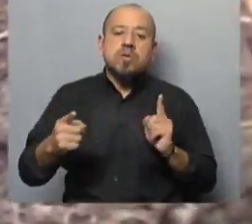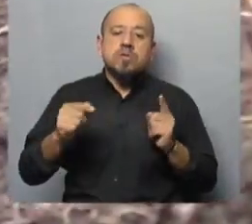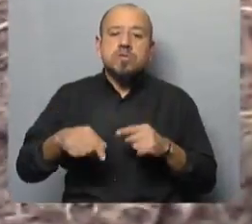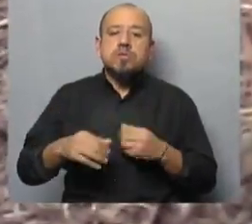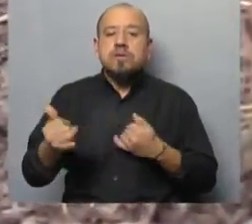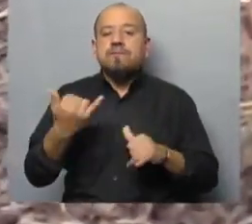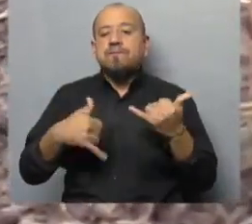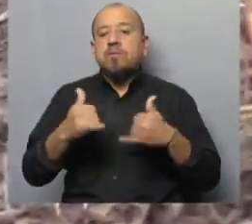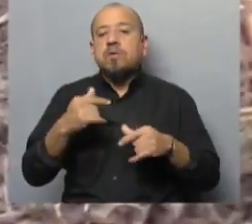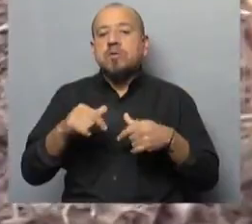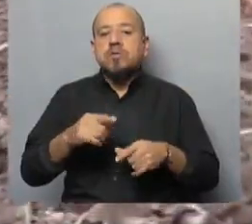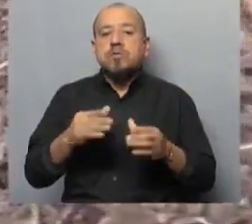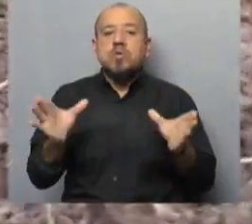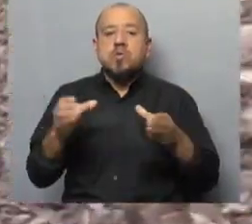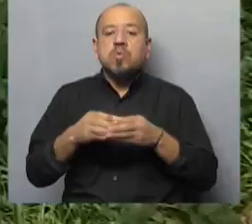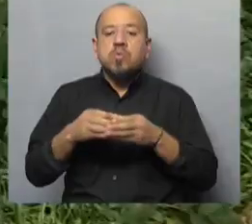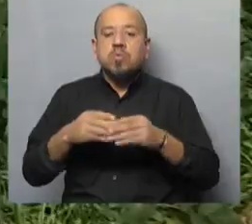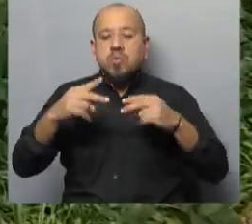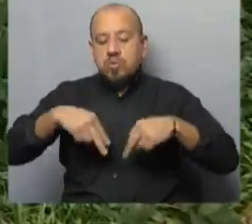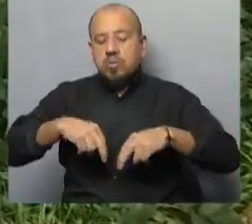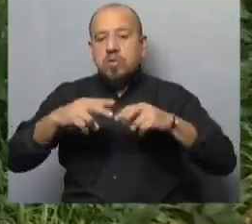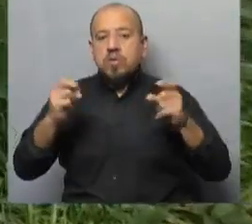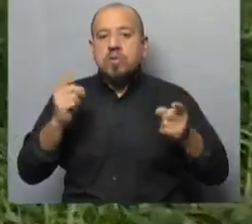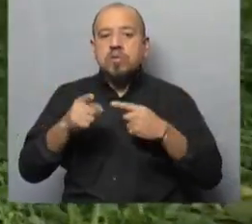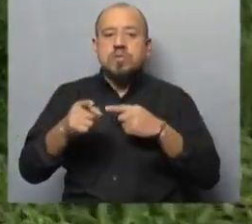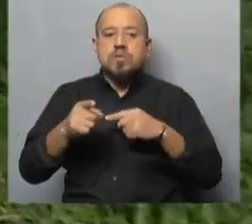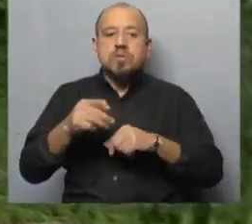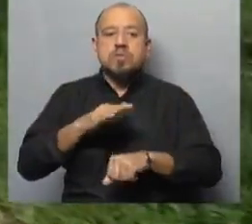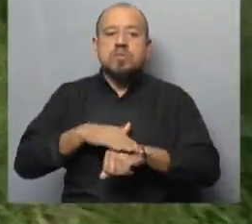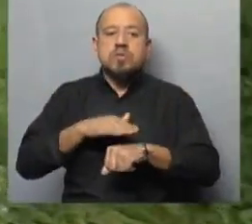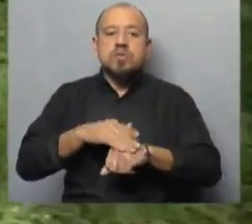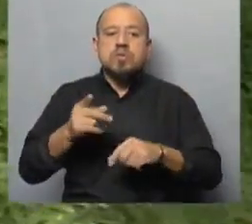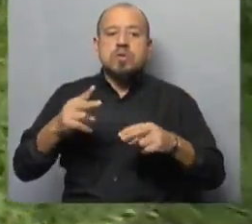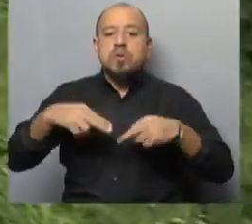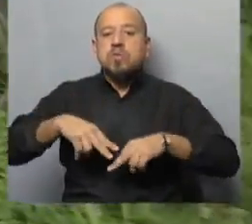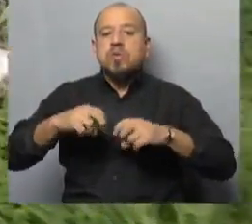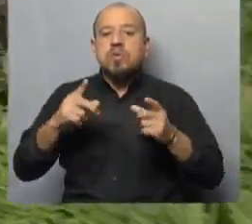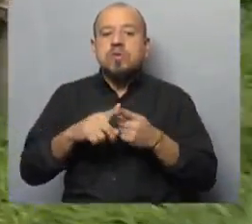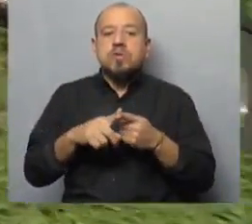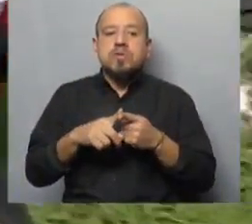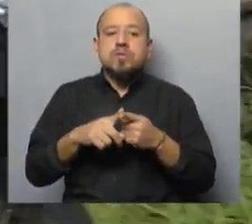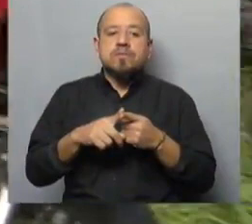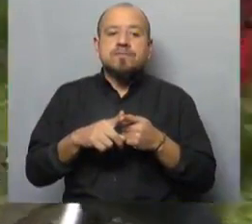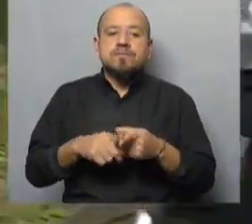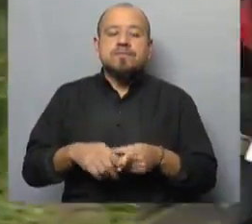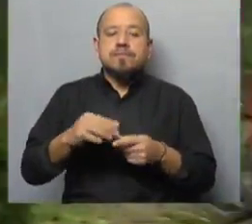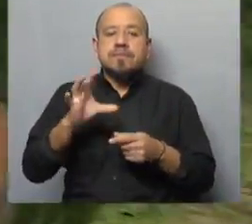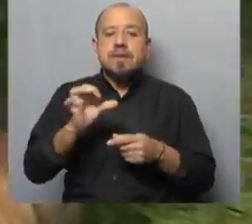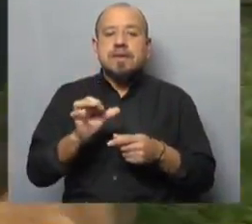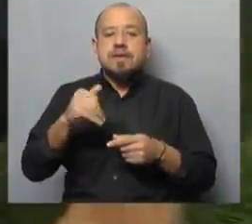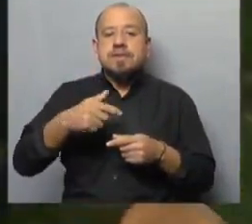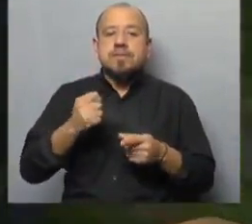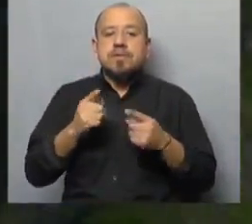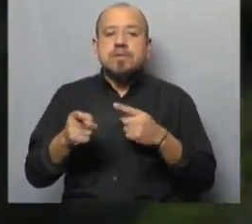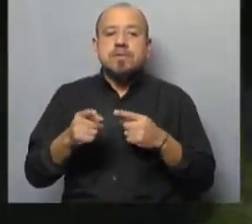información recabada por el grupo de investigadores encargados de la búsqueda el predio del psm hay del batallón